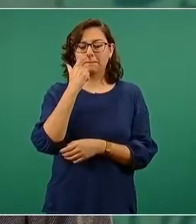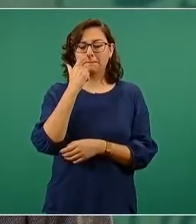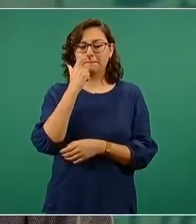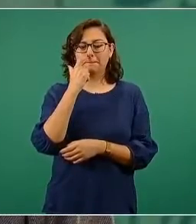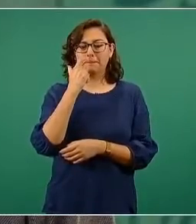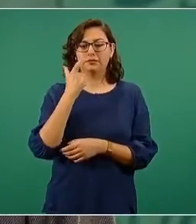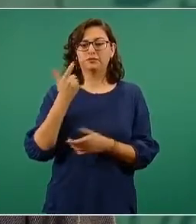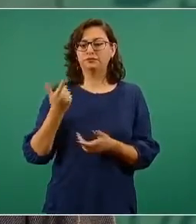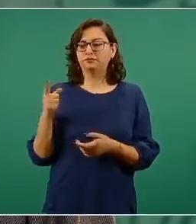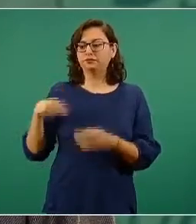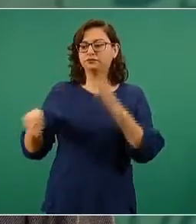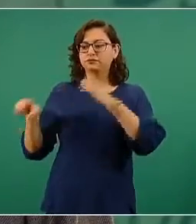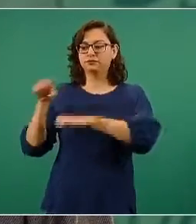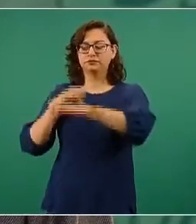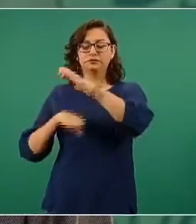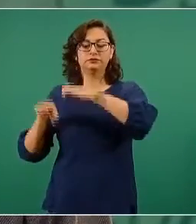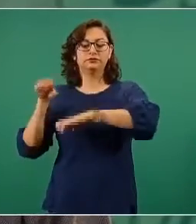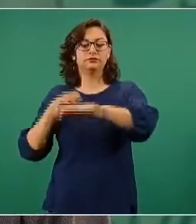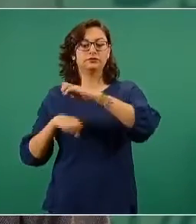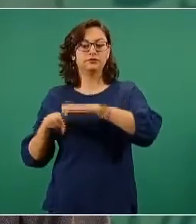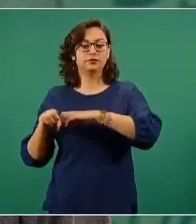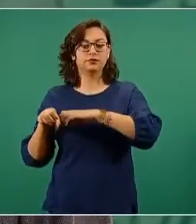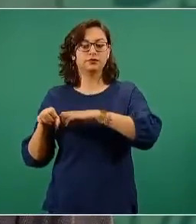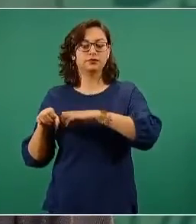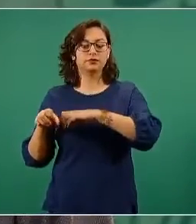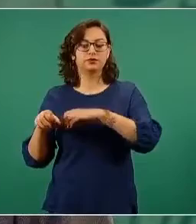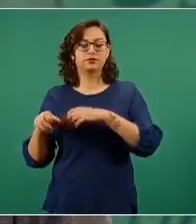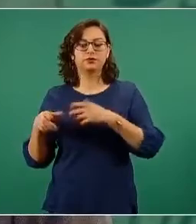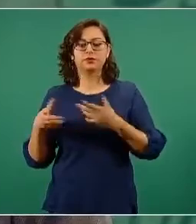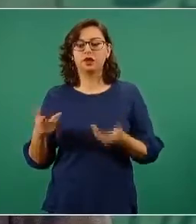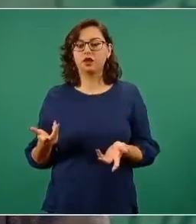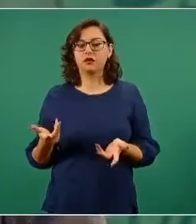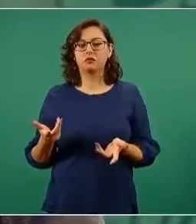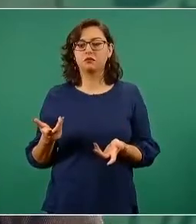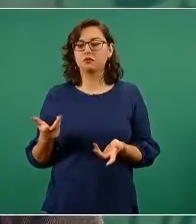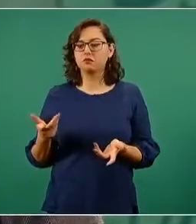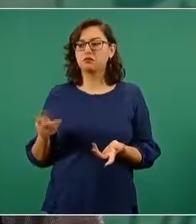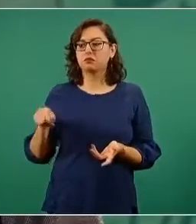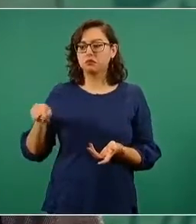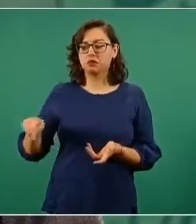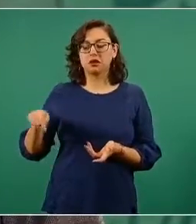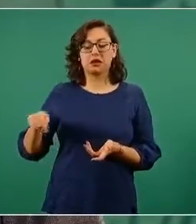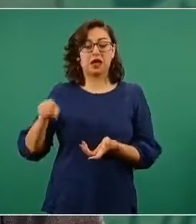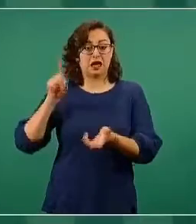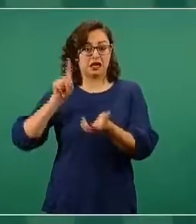que tenían hasta 50,000 trabajadores.